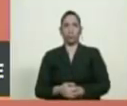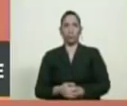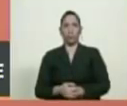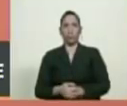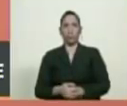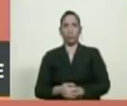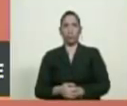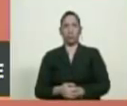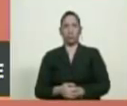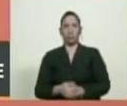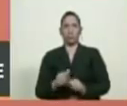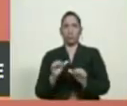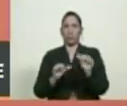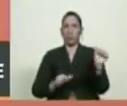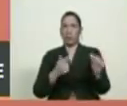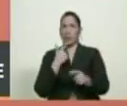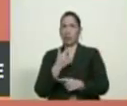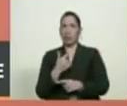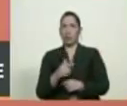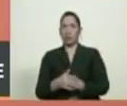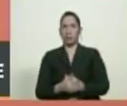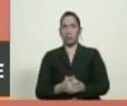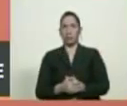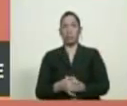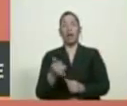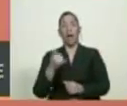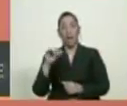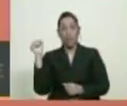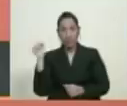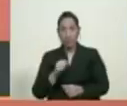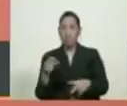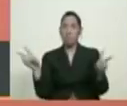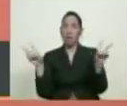metal ese que dice la diputada Elsa Solórzano. Existe como un valor.